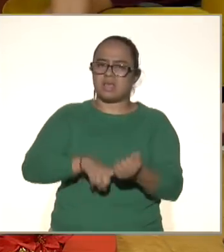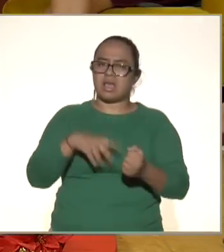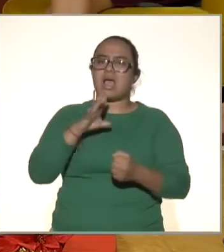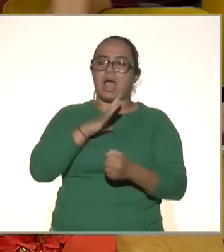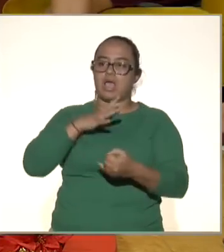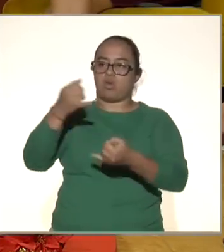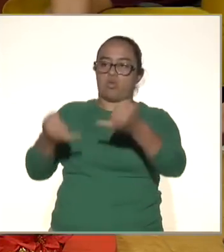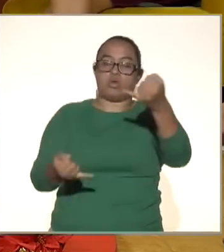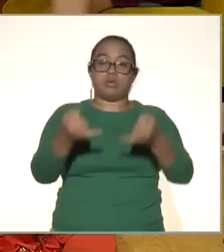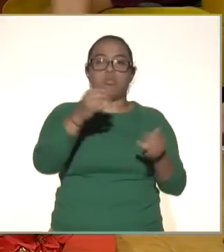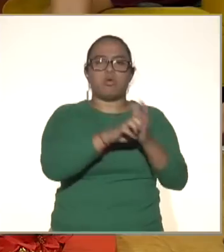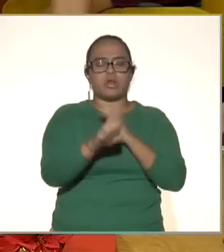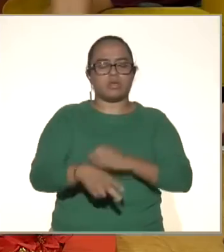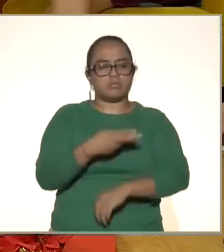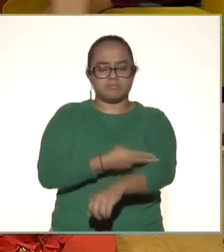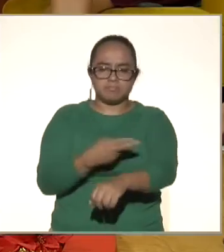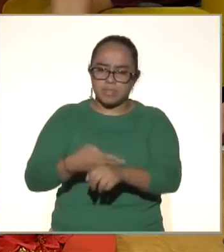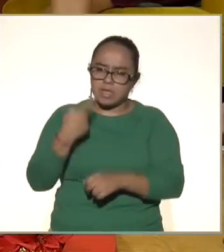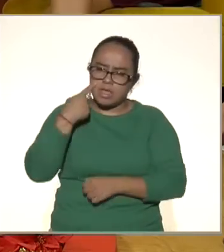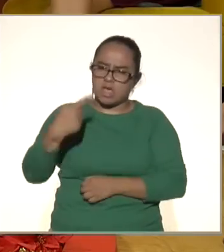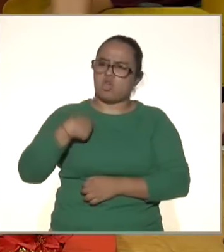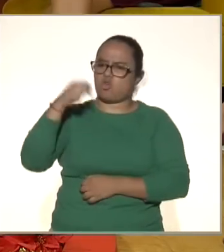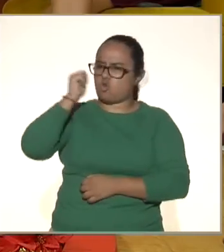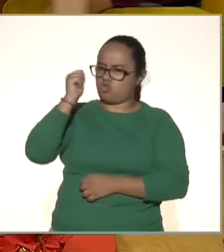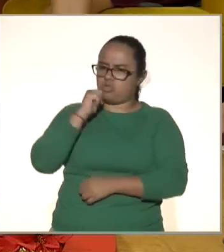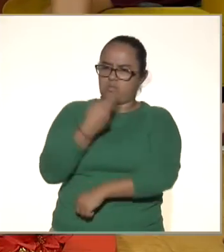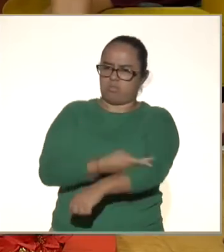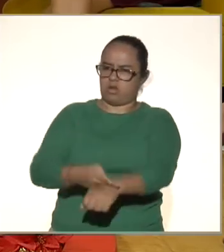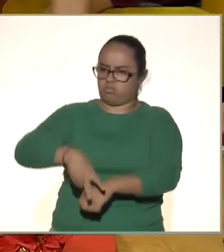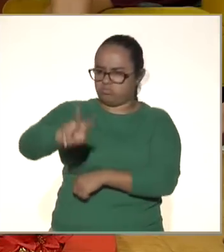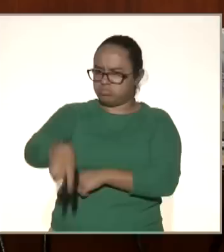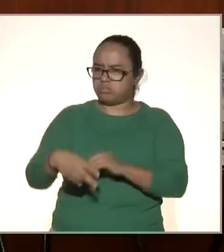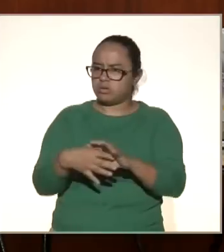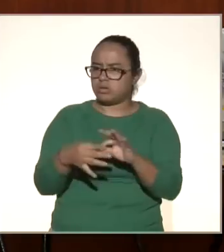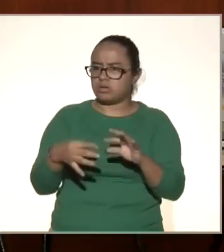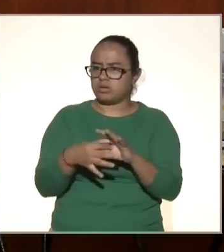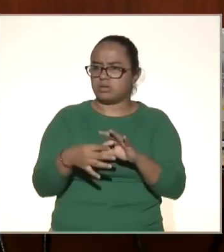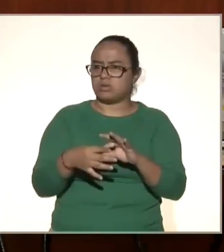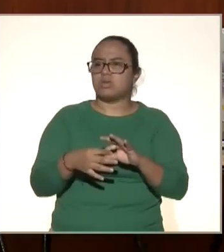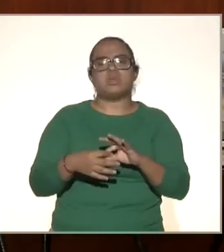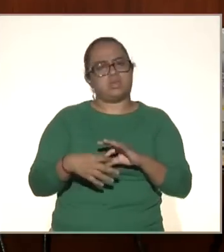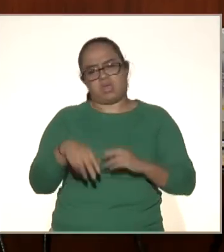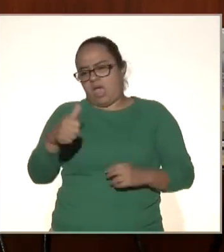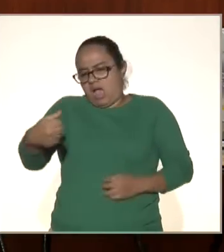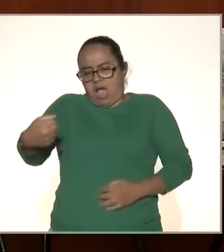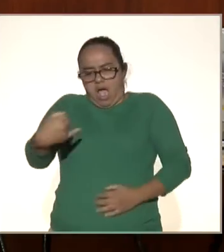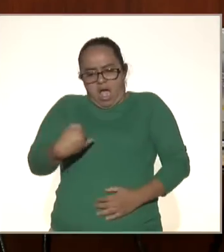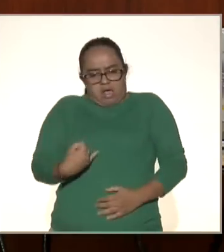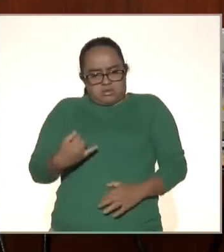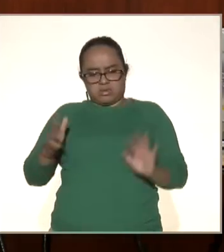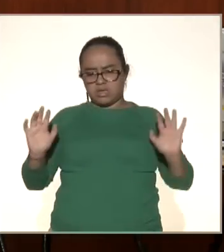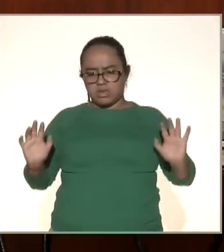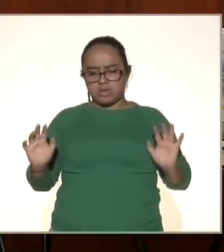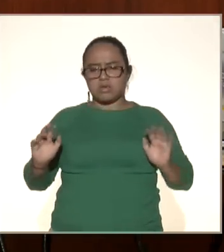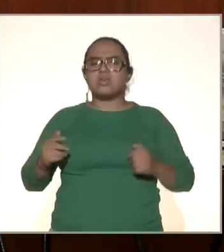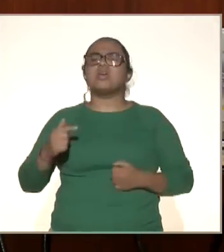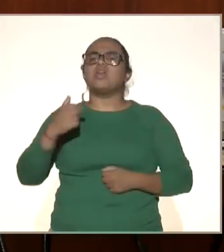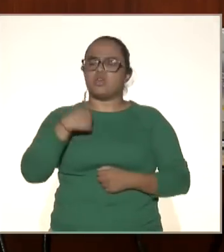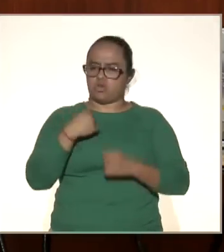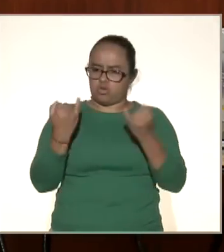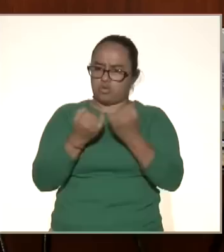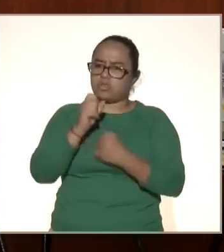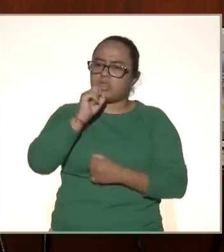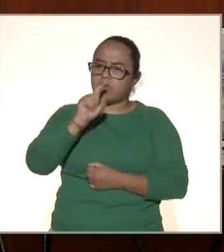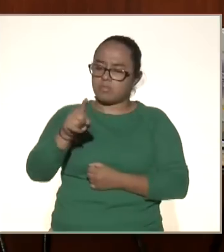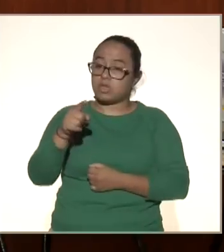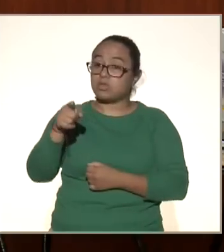Cuando alguien es honesto y me dice, es que yo digo las cosas tal cual son. Y yo así soy. Claro, dice, yo así soy. Yo siempre le digo, sí, pero yo tengo